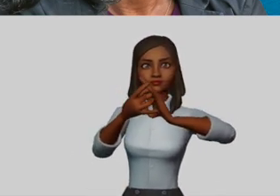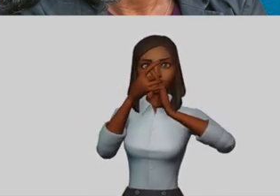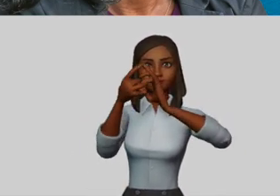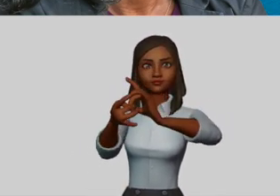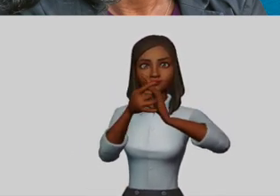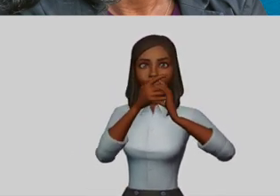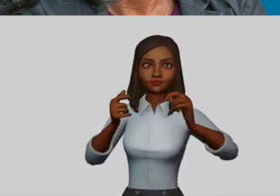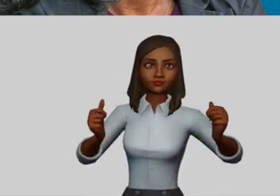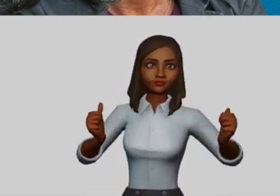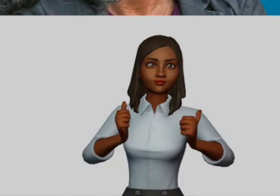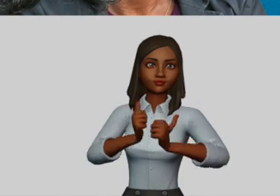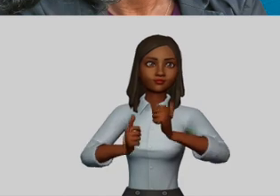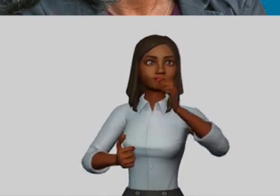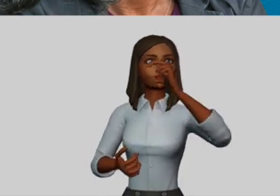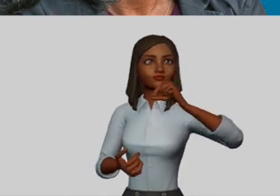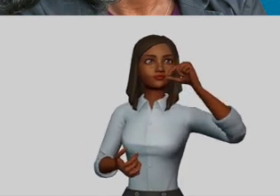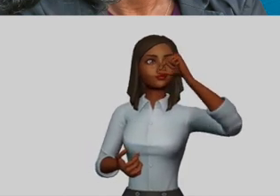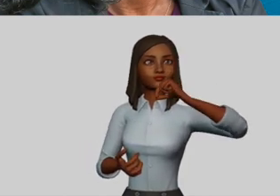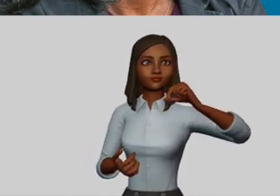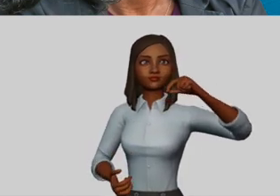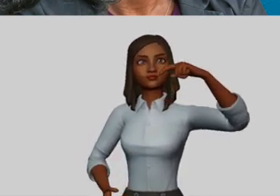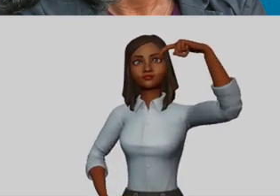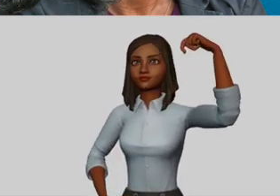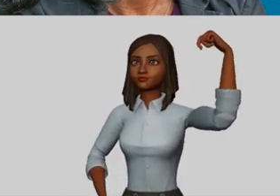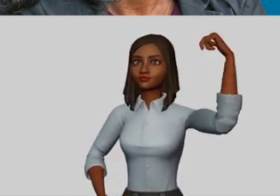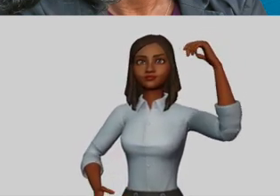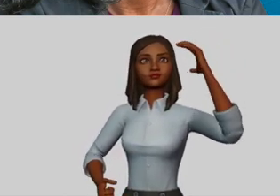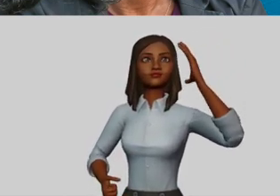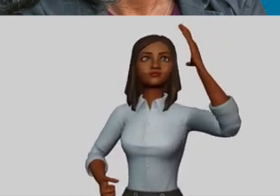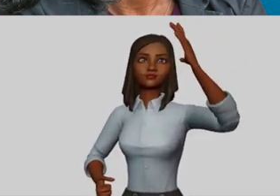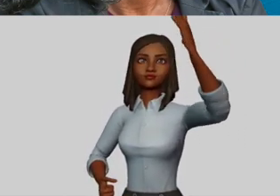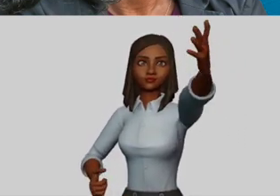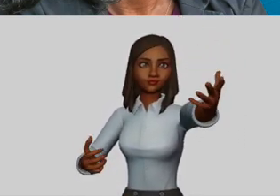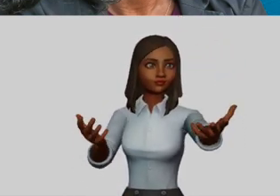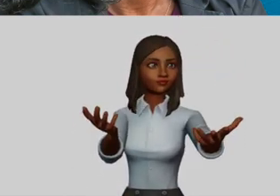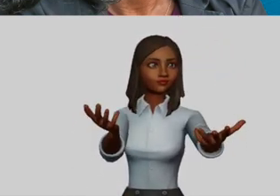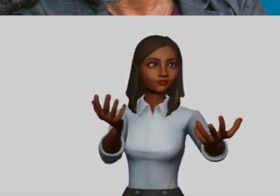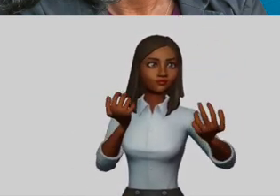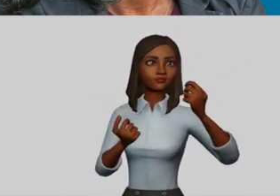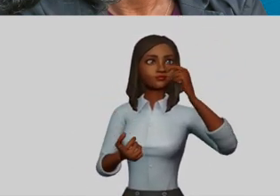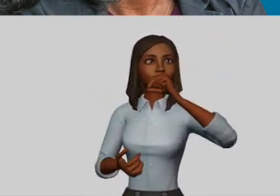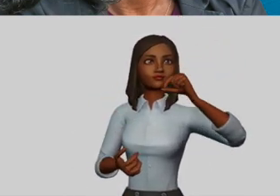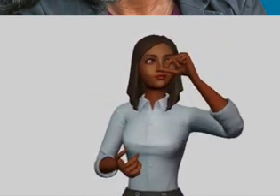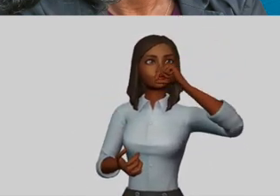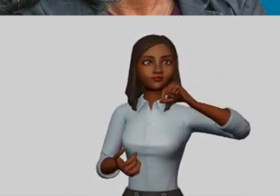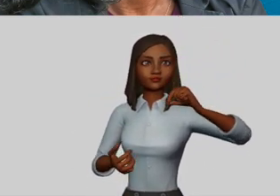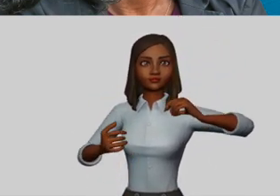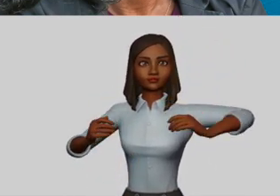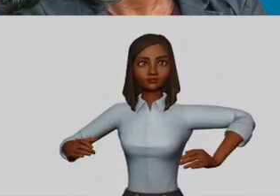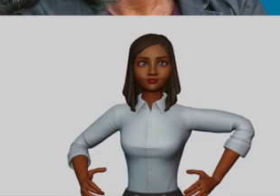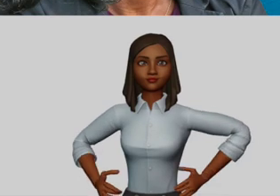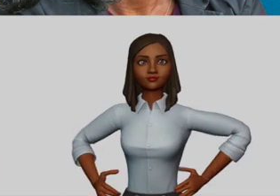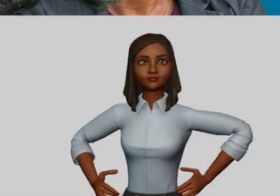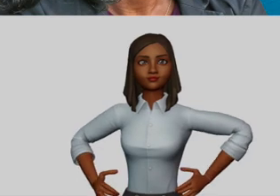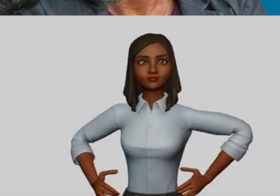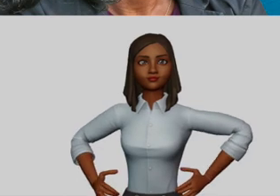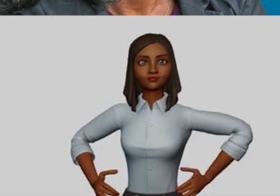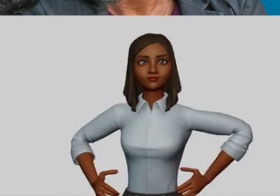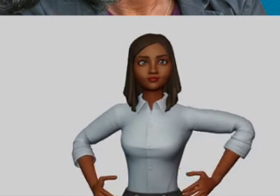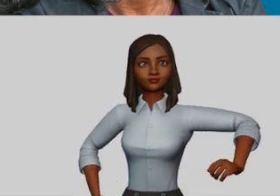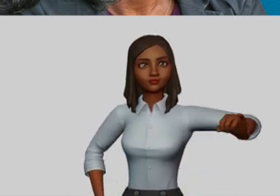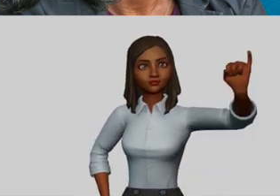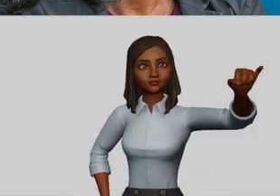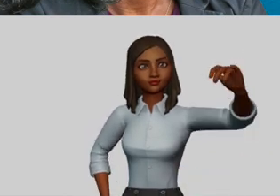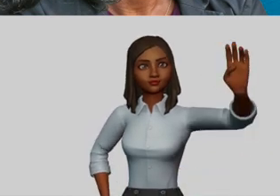Necesitamos comenzar en un lugar, ¿verdad? Entonces, entre más lo usan en el sentido de bancos, en el sentido